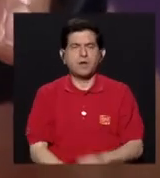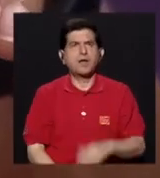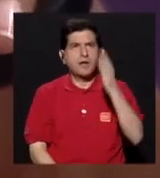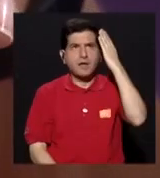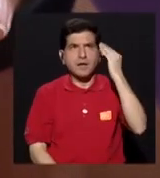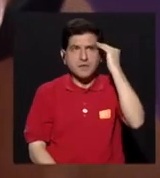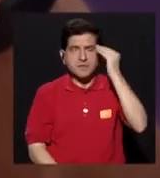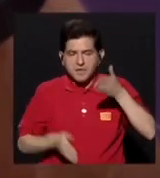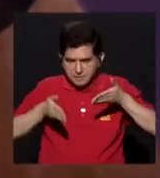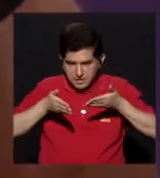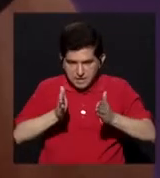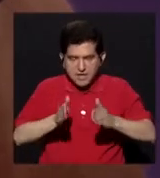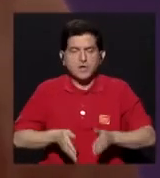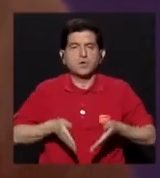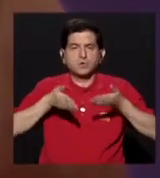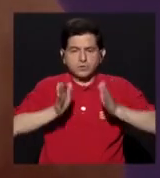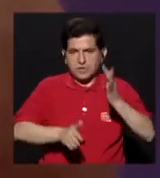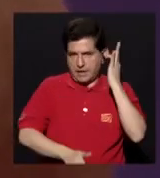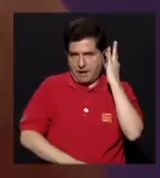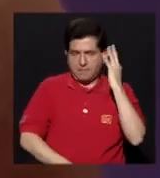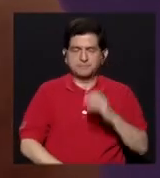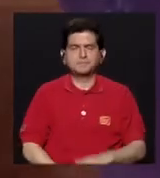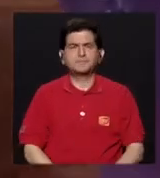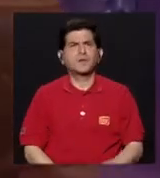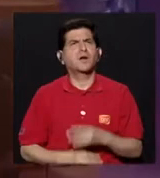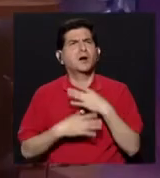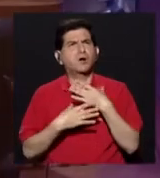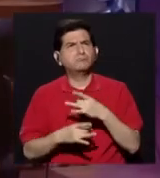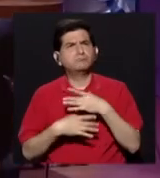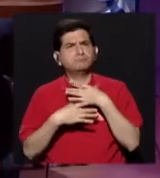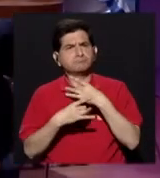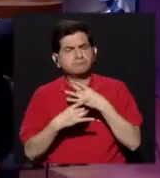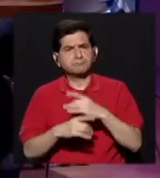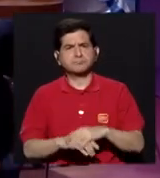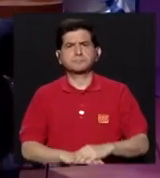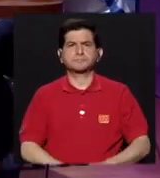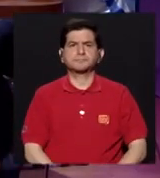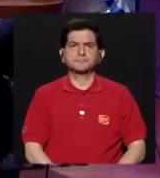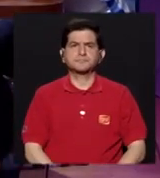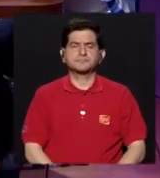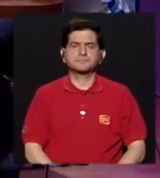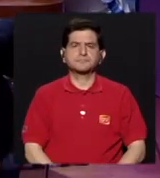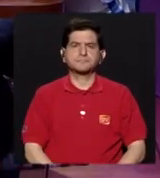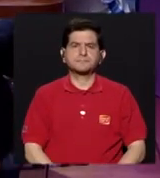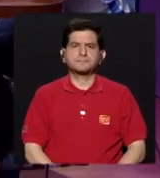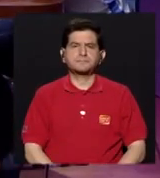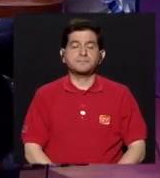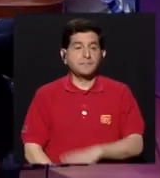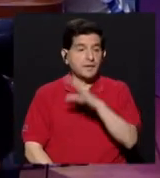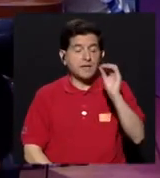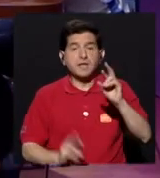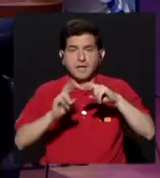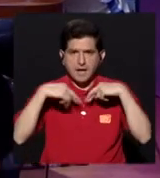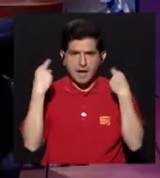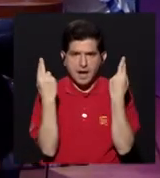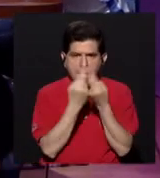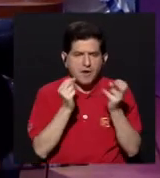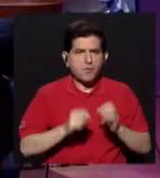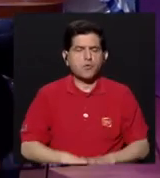experimenta hacia sus hijos e hijas. Qué interesante. Y en las sesiones